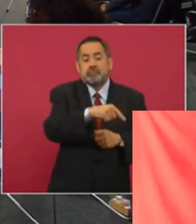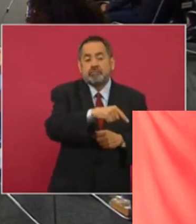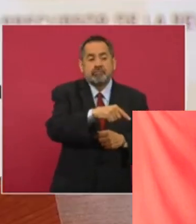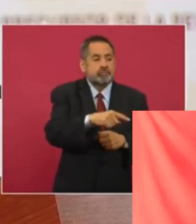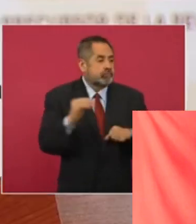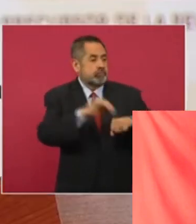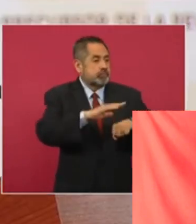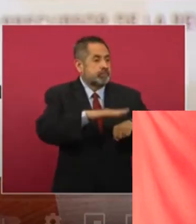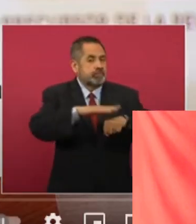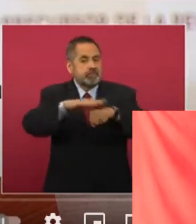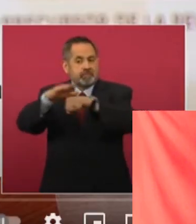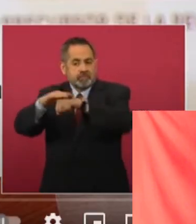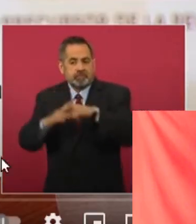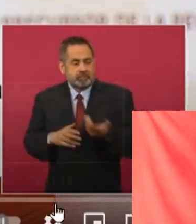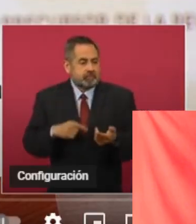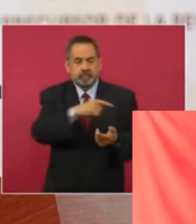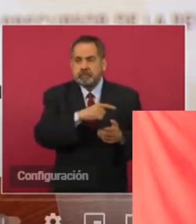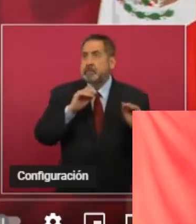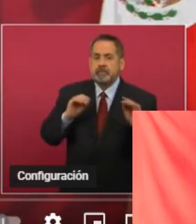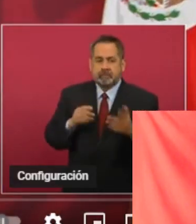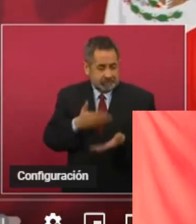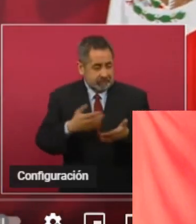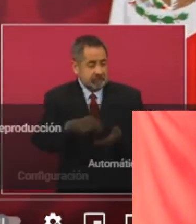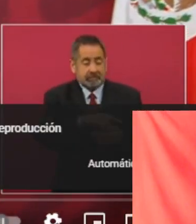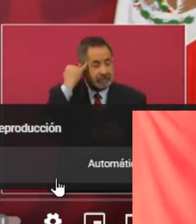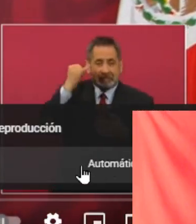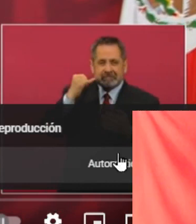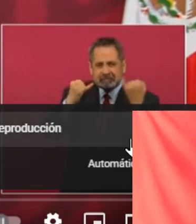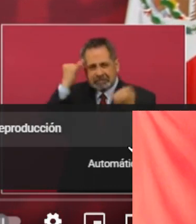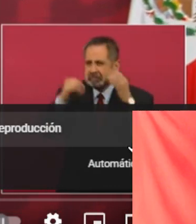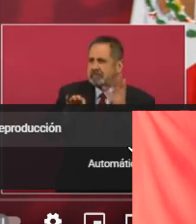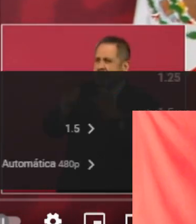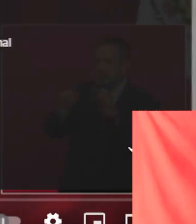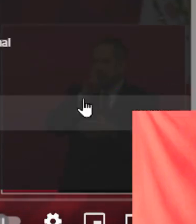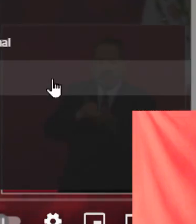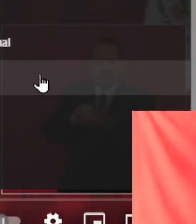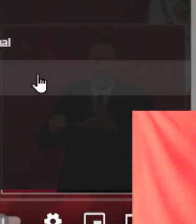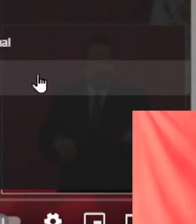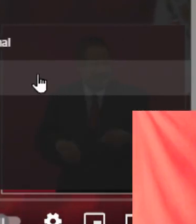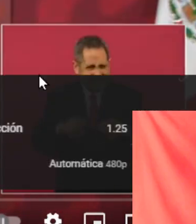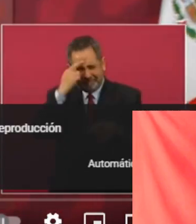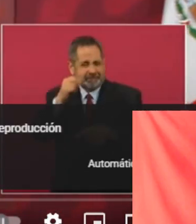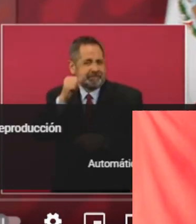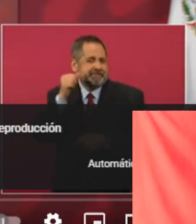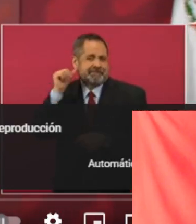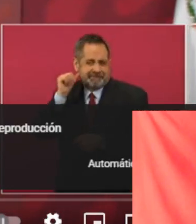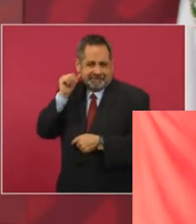había gasolinazos. Y ahora hasta inventan, mienten. Acabamos de ver ayer